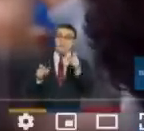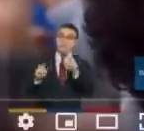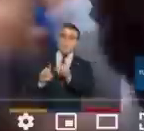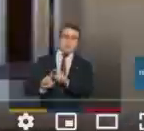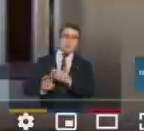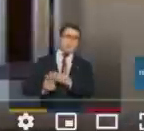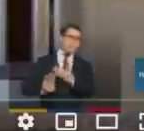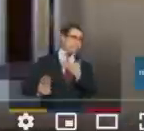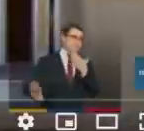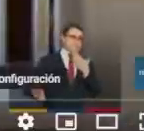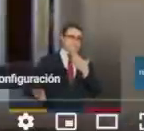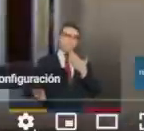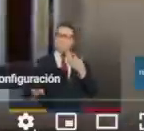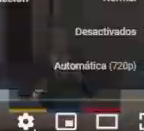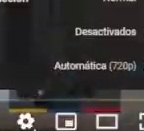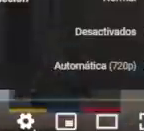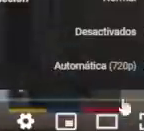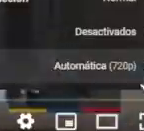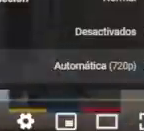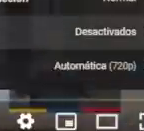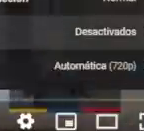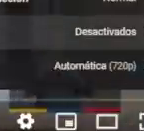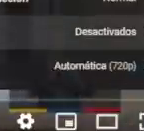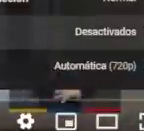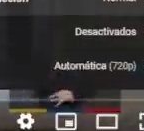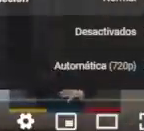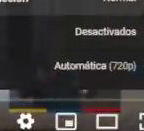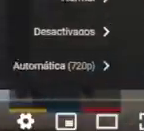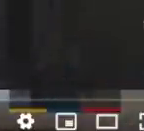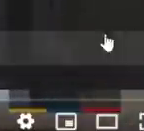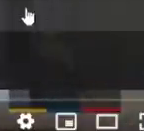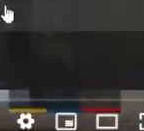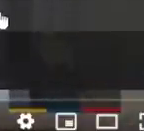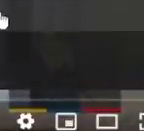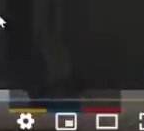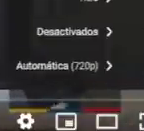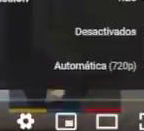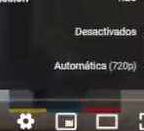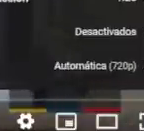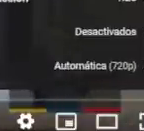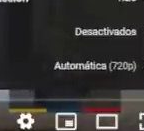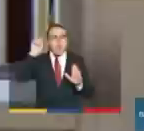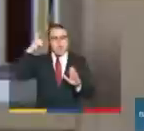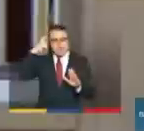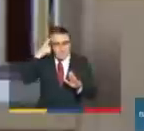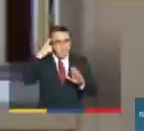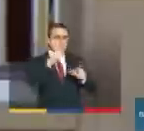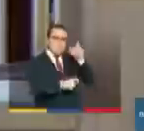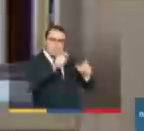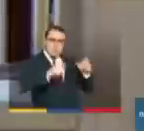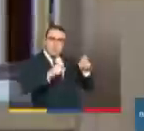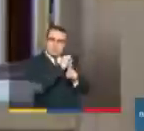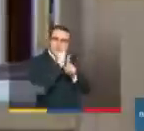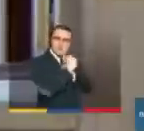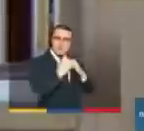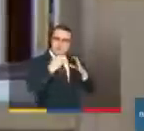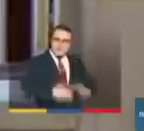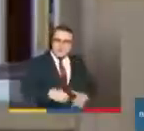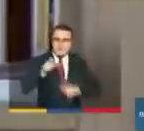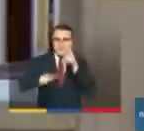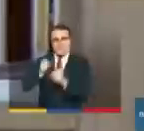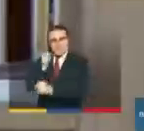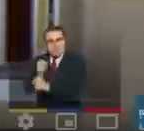política pública del sistema de salud se construirá de manera consensuada entre el gobierno, la sociedad civil, los trabajadores,